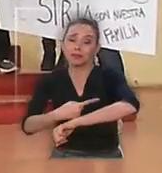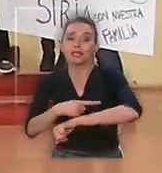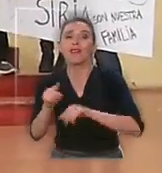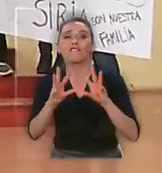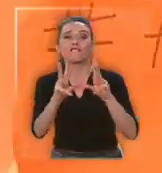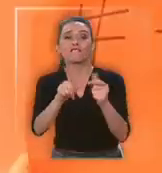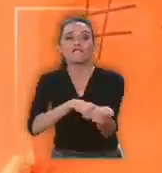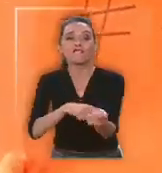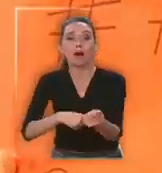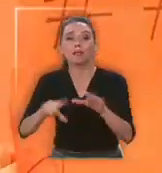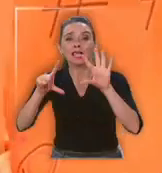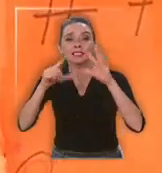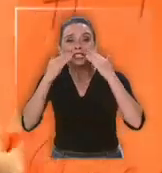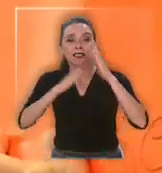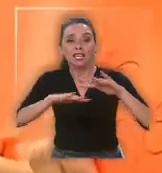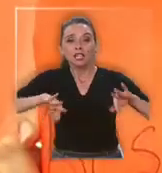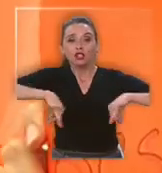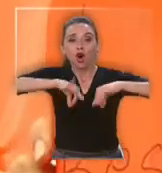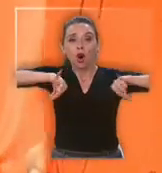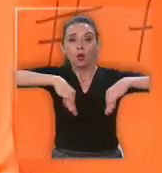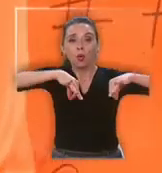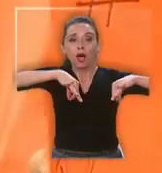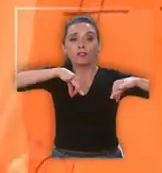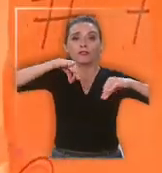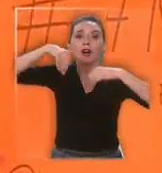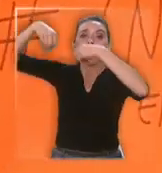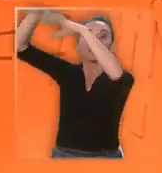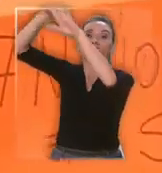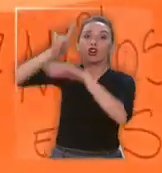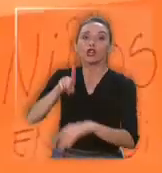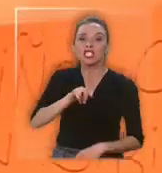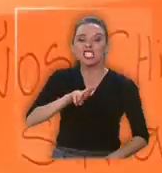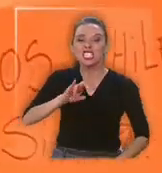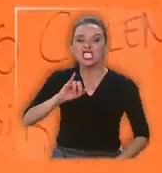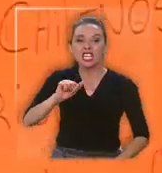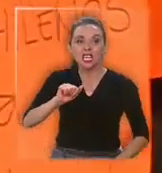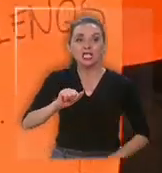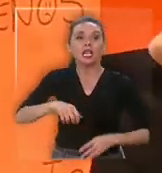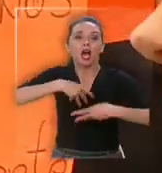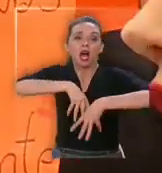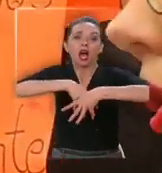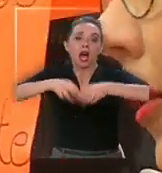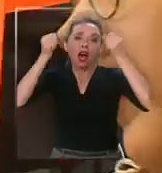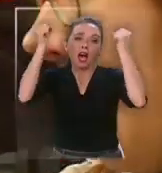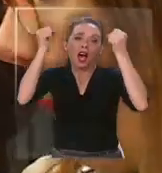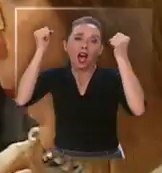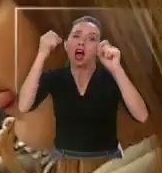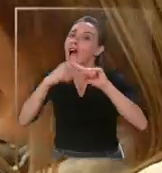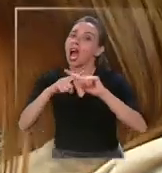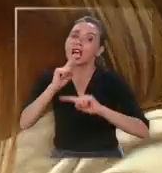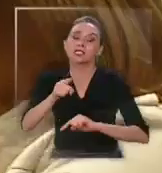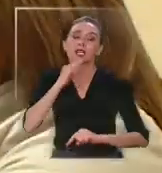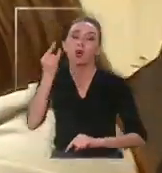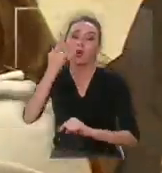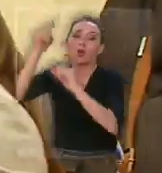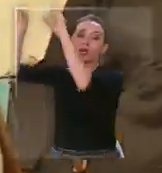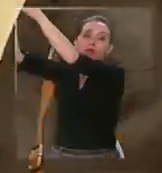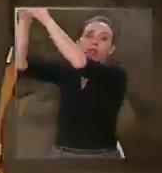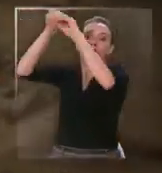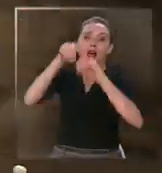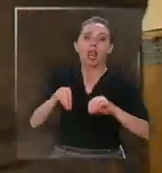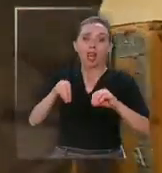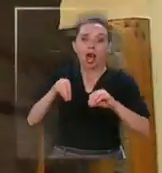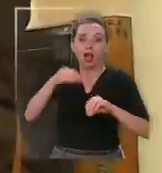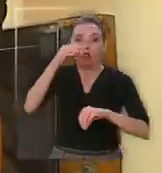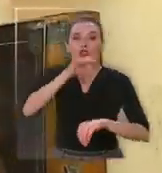los familiares de los 7 niños huérfanos en Siria. Por eso salieron a la calle para exigir urgencia en su traslado a Chile.